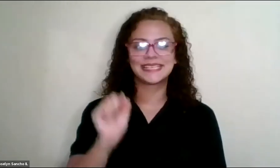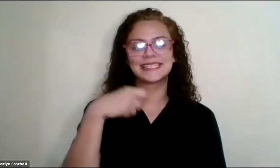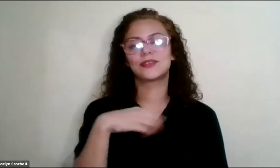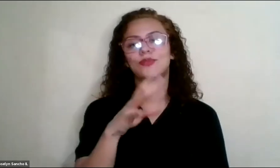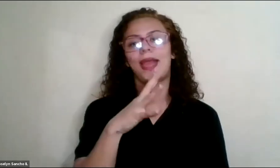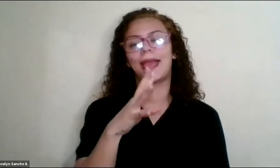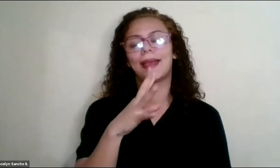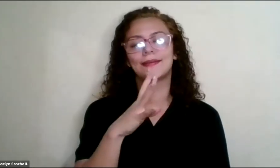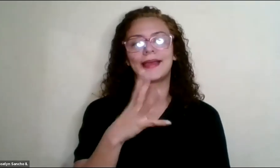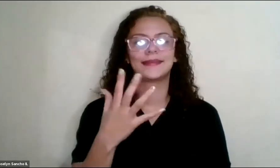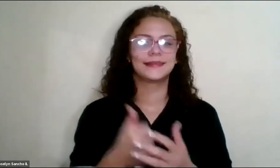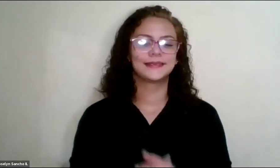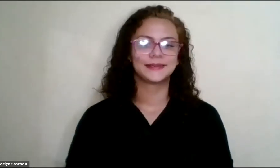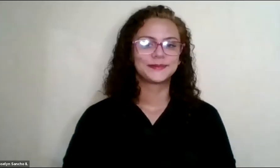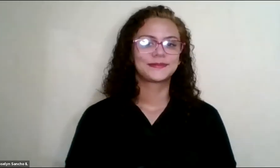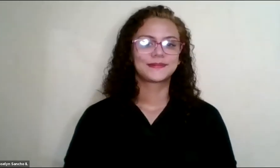hable.